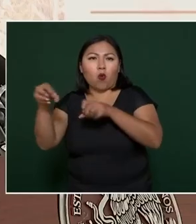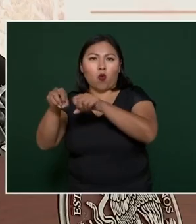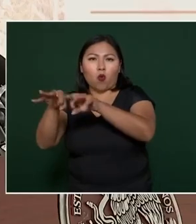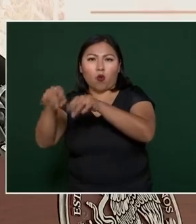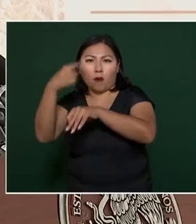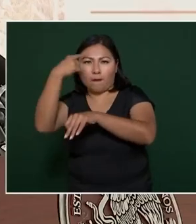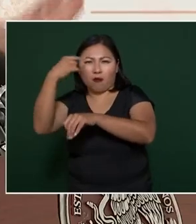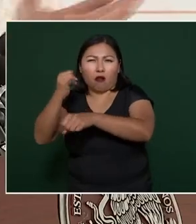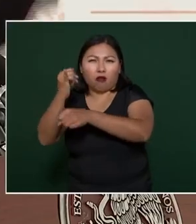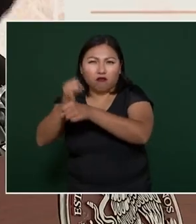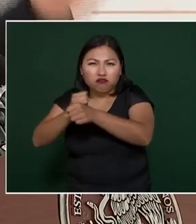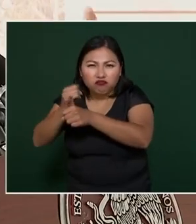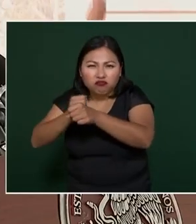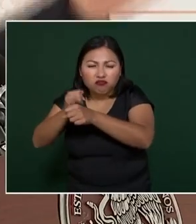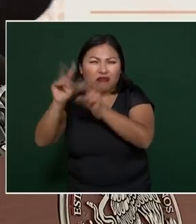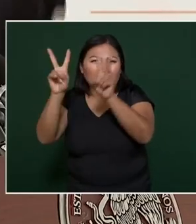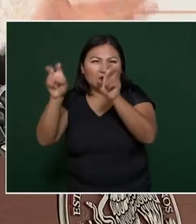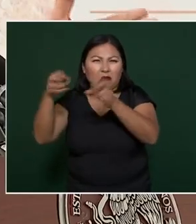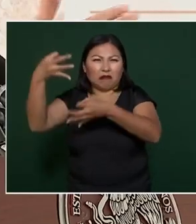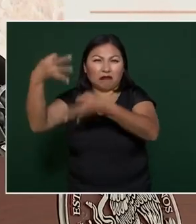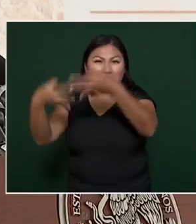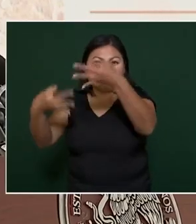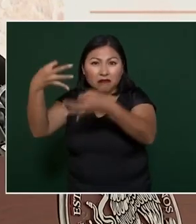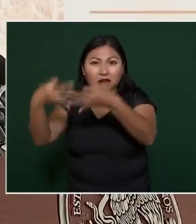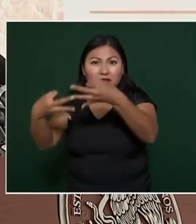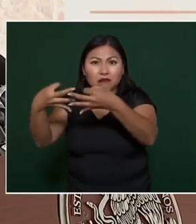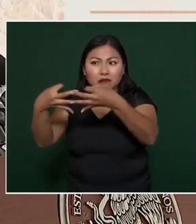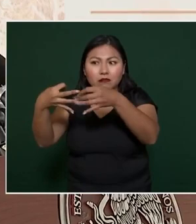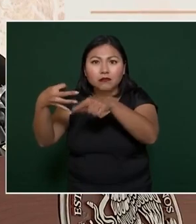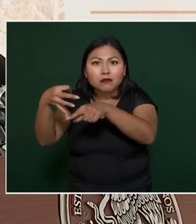UNAM son egresados del